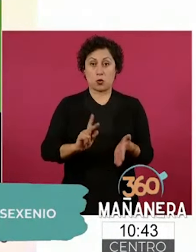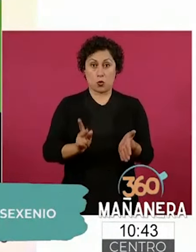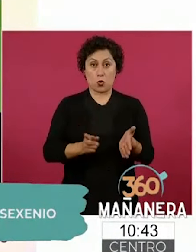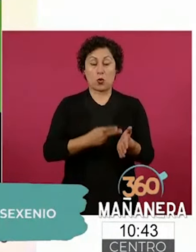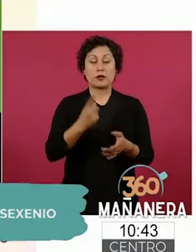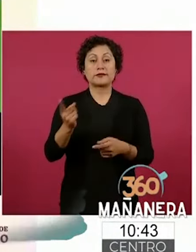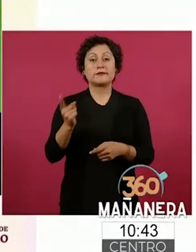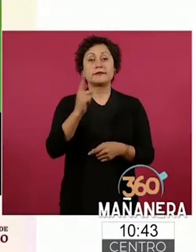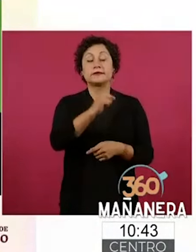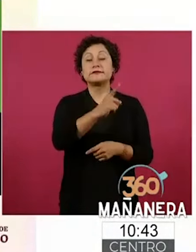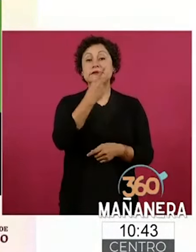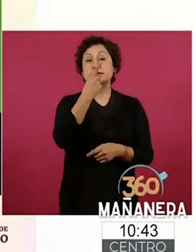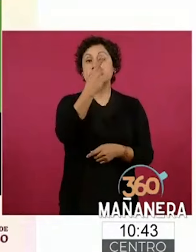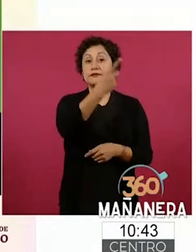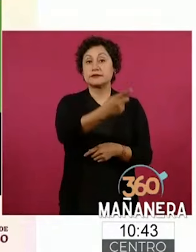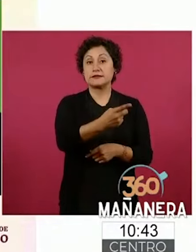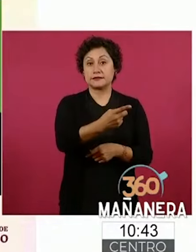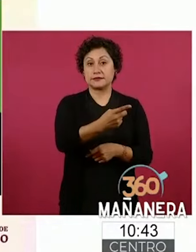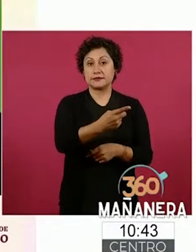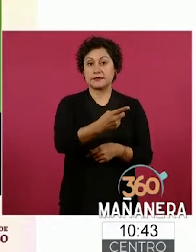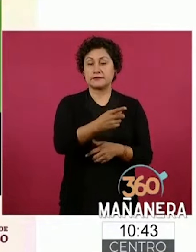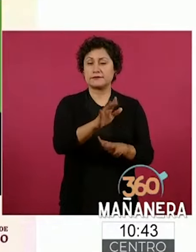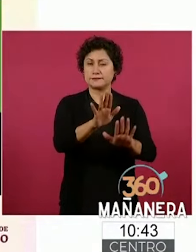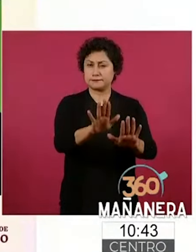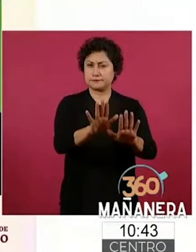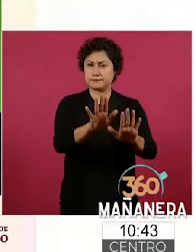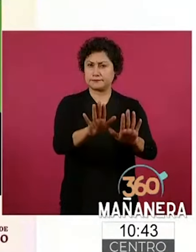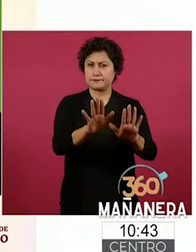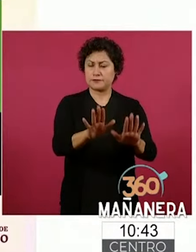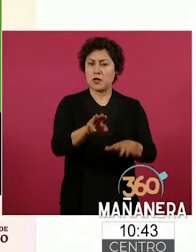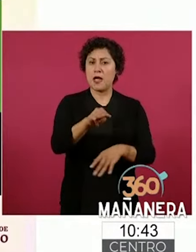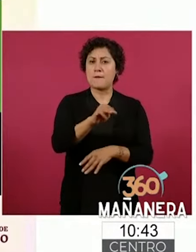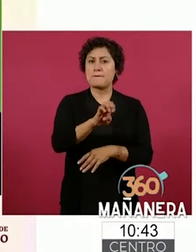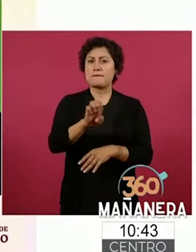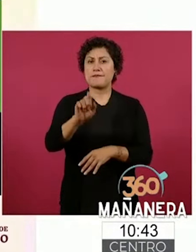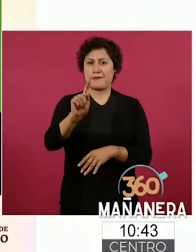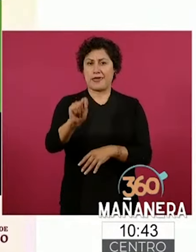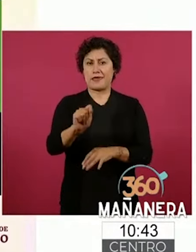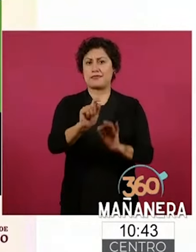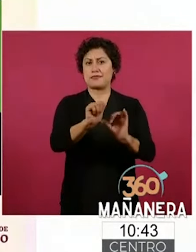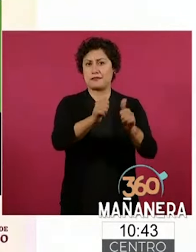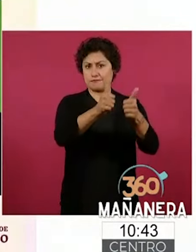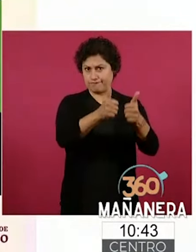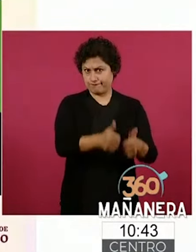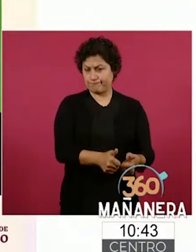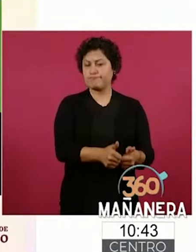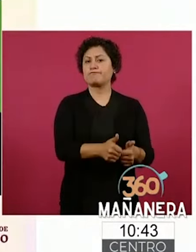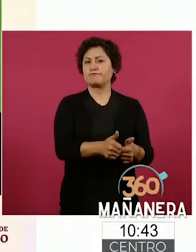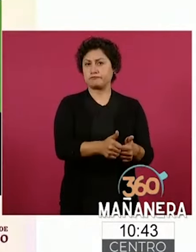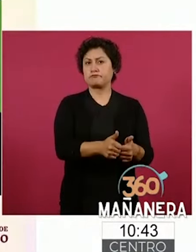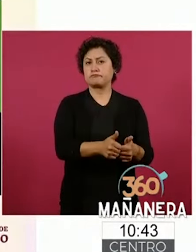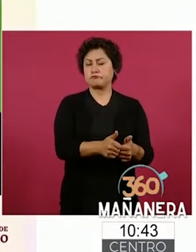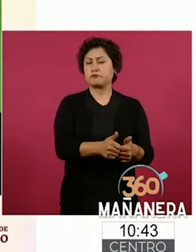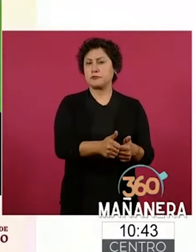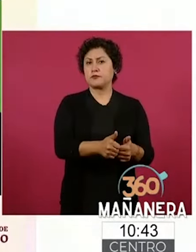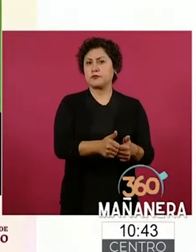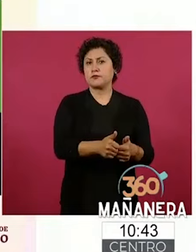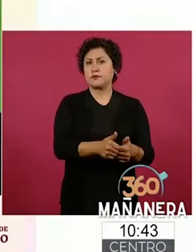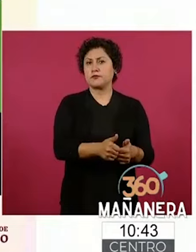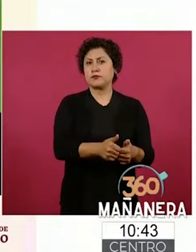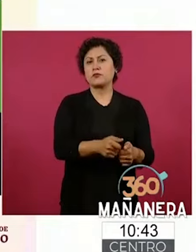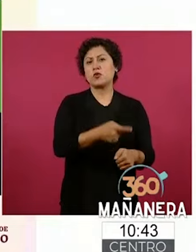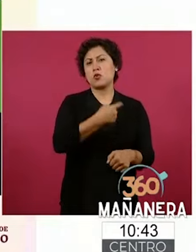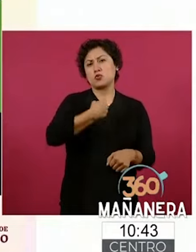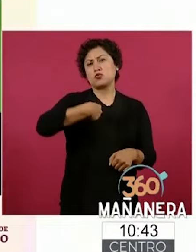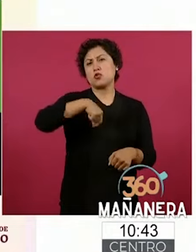este que se quede me Este nosotros nos encargamos de bajar